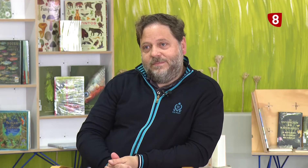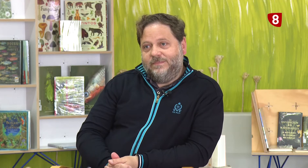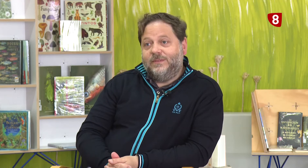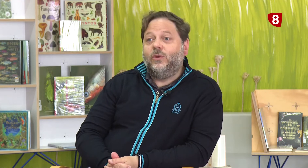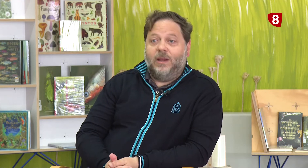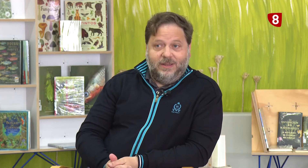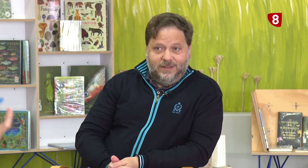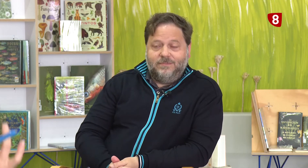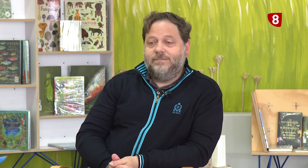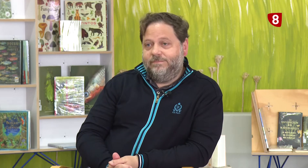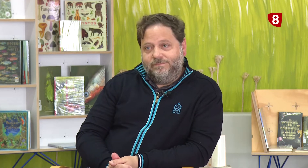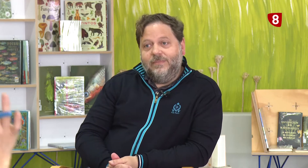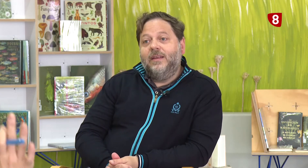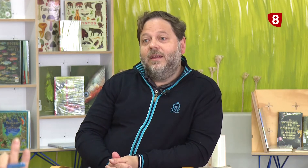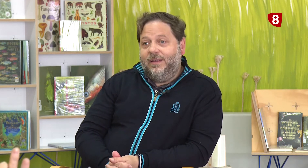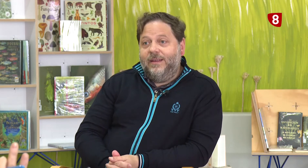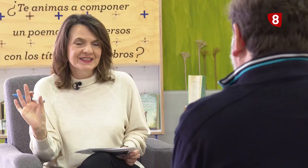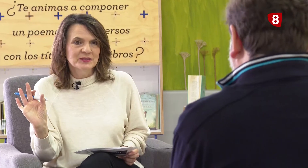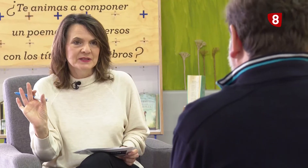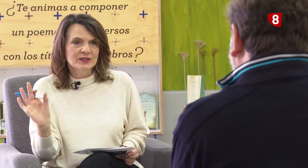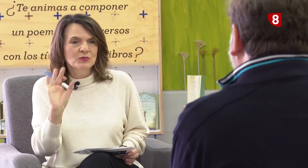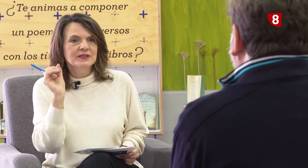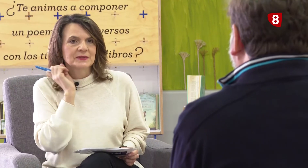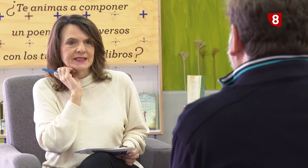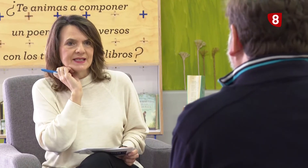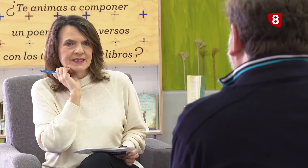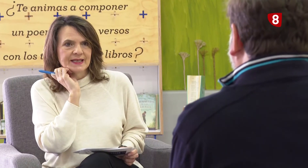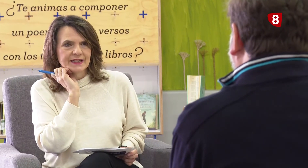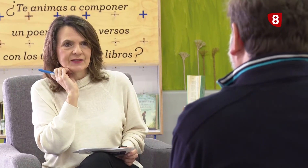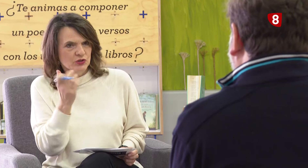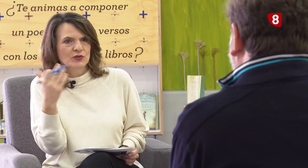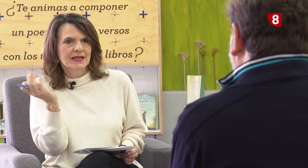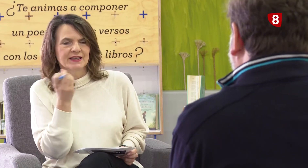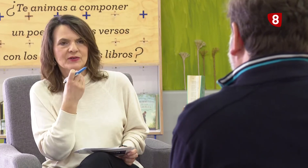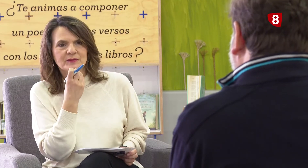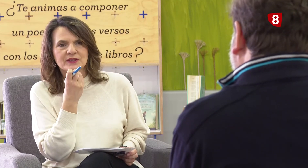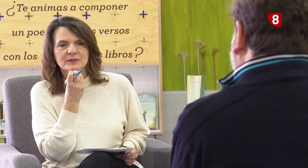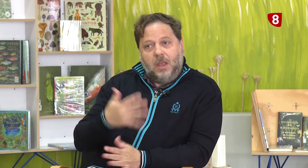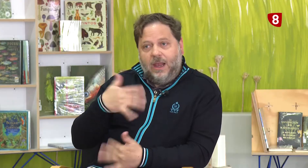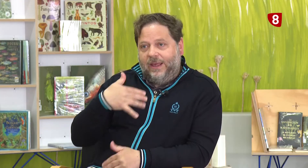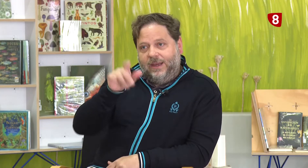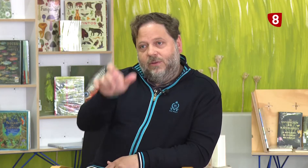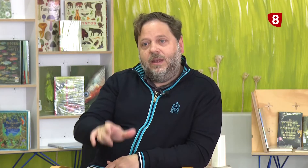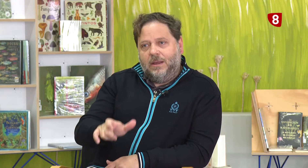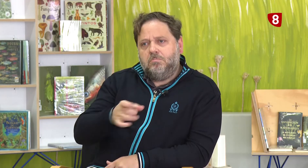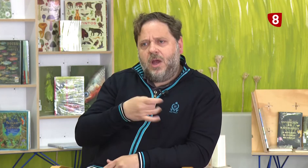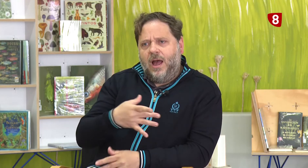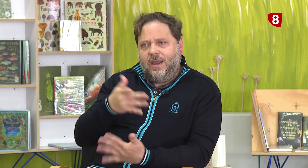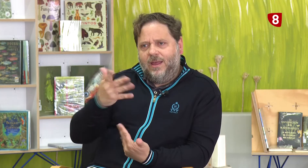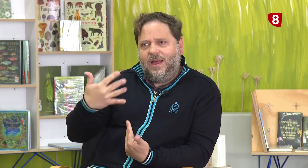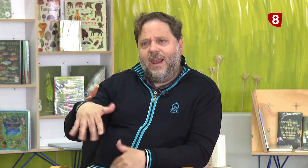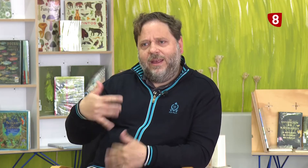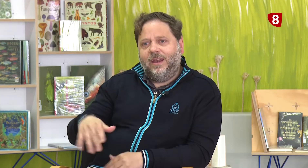feliz totalmente ahí hay unos matices que hay que interpretar ¿cómo interpretarías alegre? yo estoy alegre ahora por ejemplo alegre yo diría